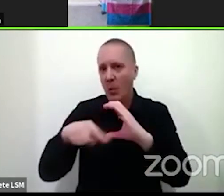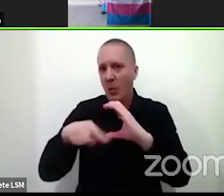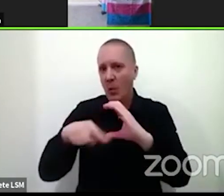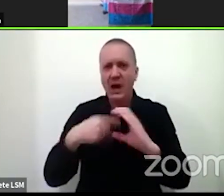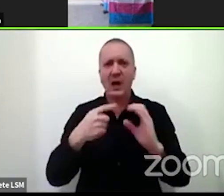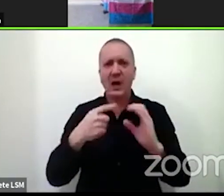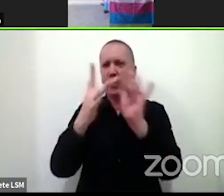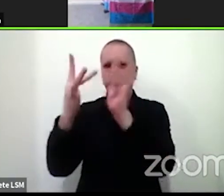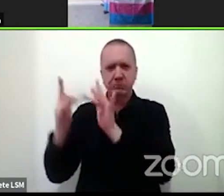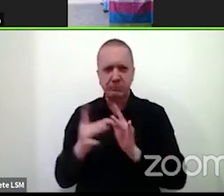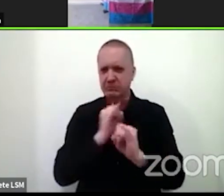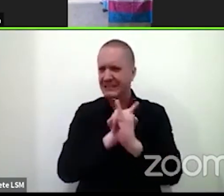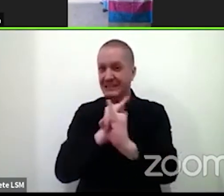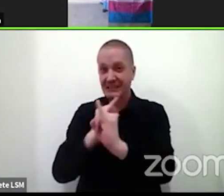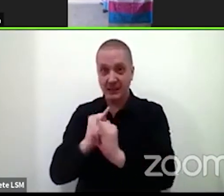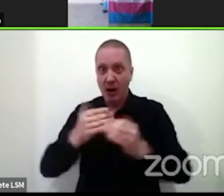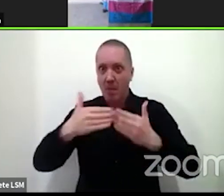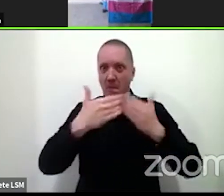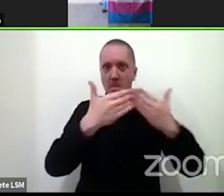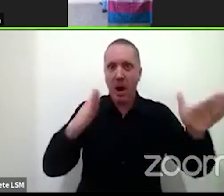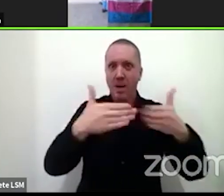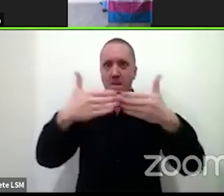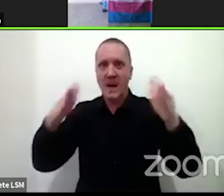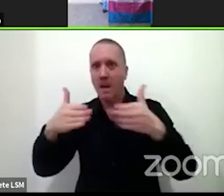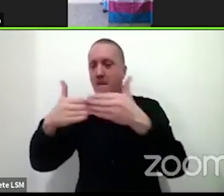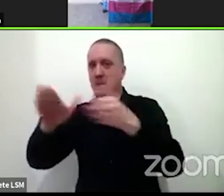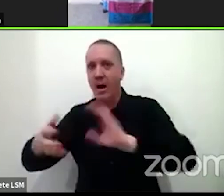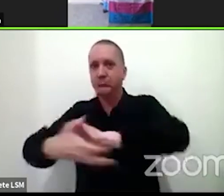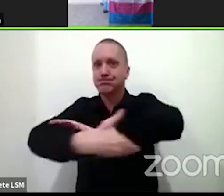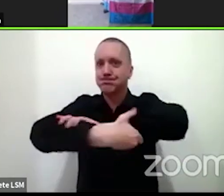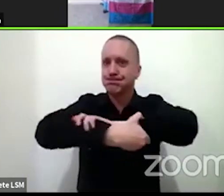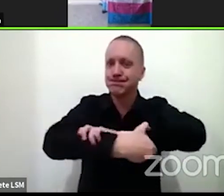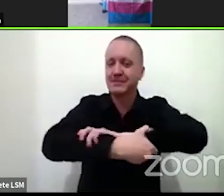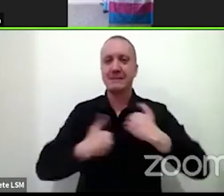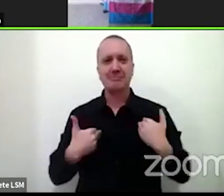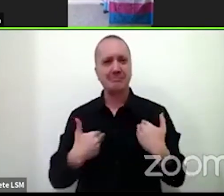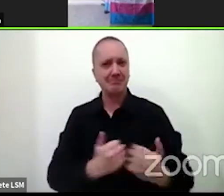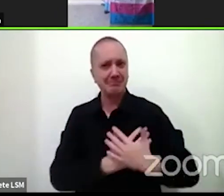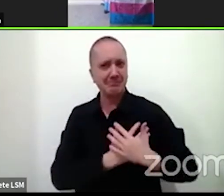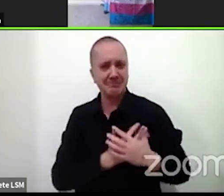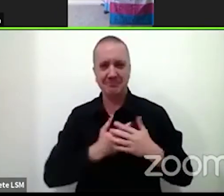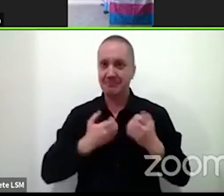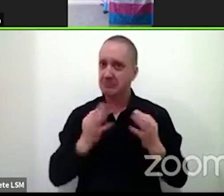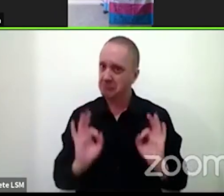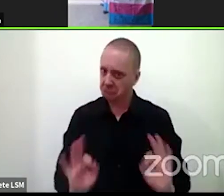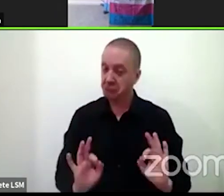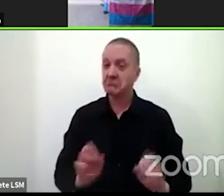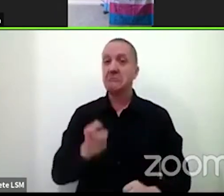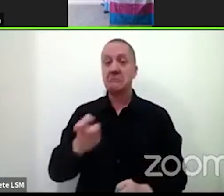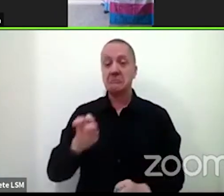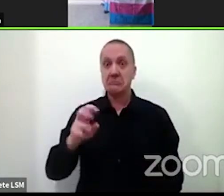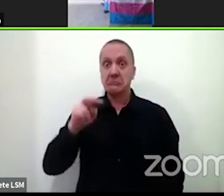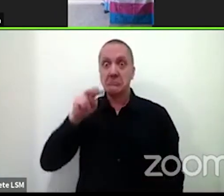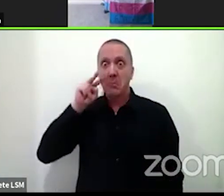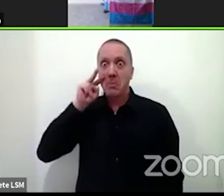de abrir estos espacios de solidaridad, comprensión y amor. También la visibilidad de nuestra comunidad